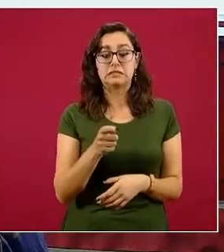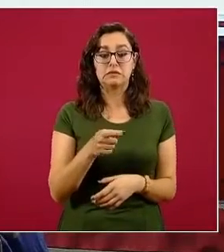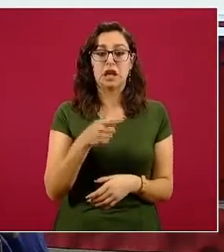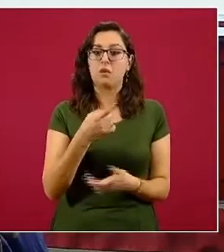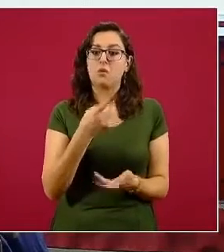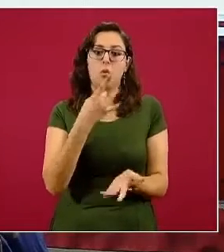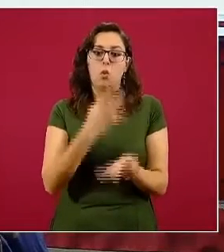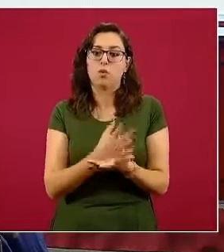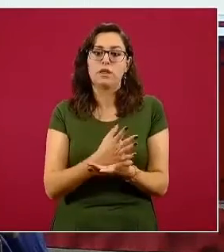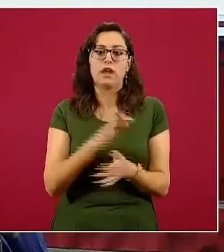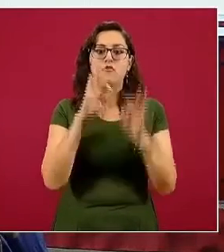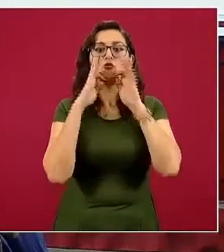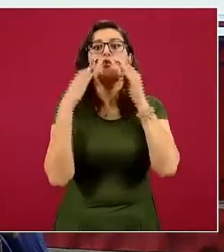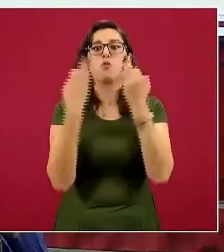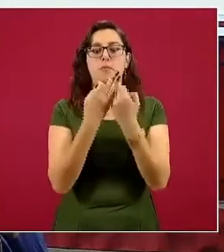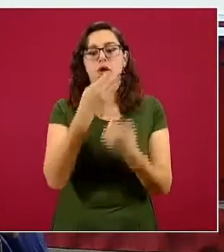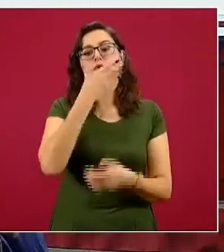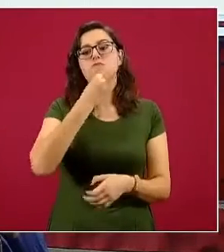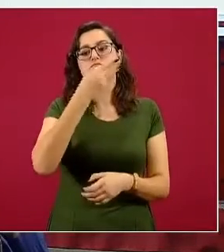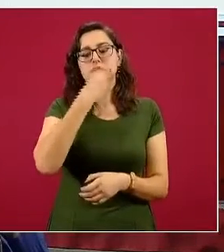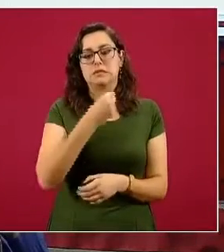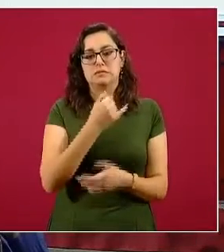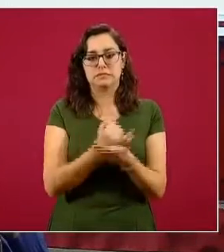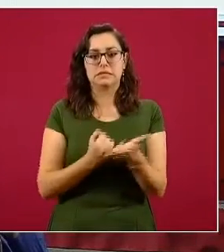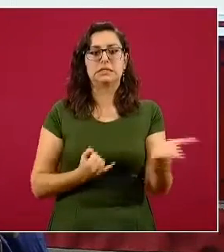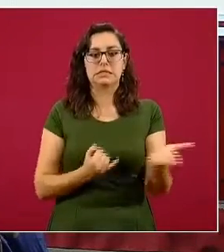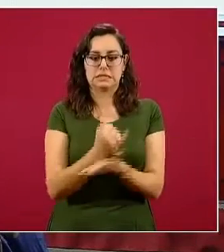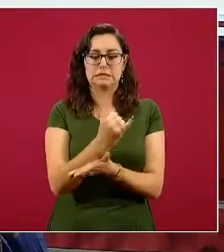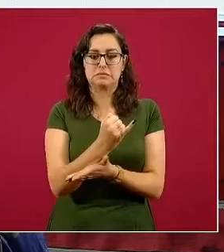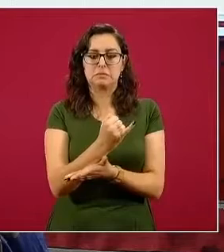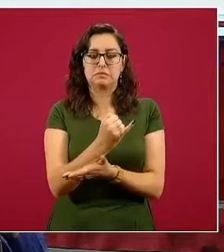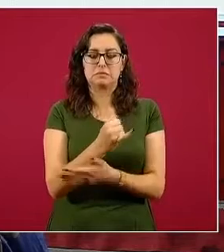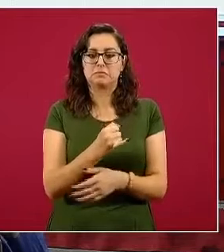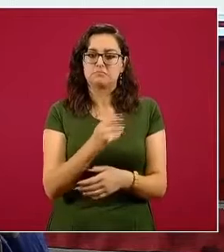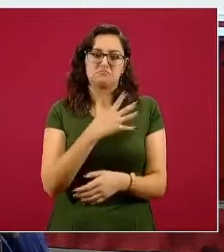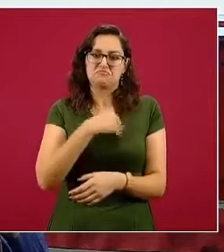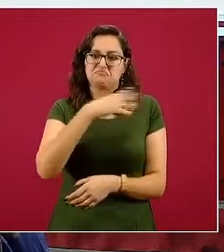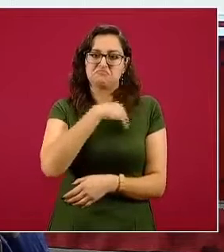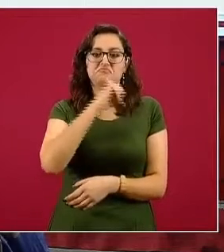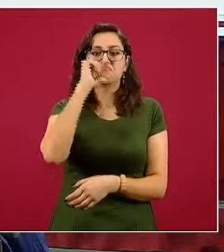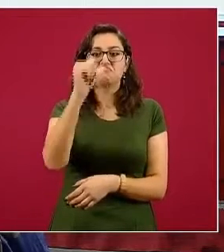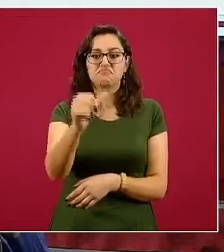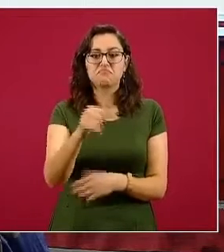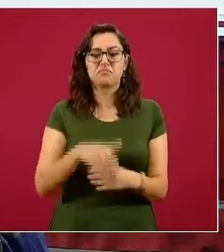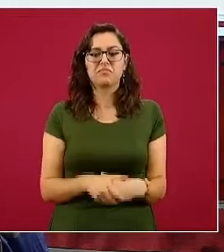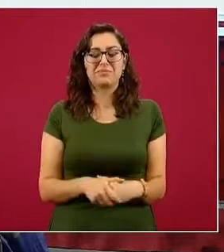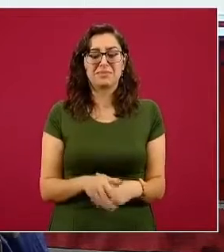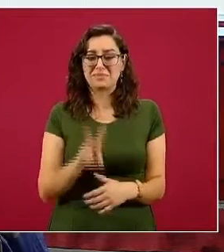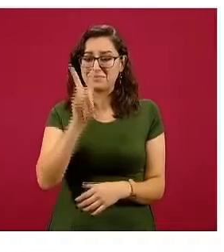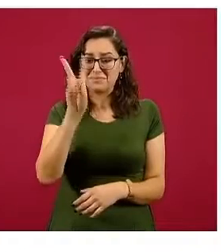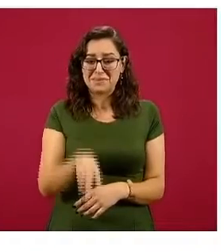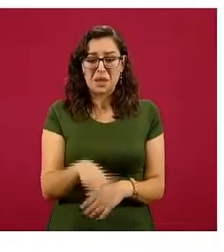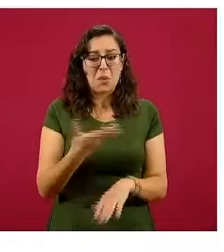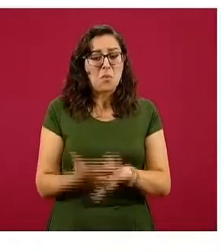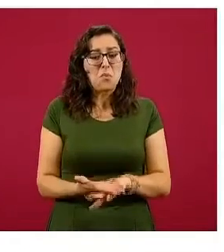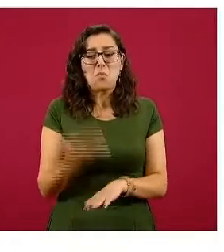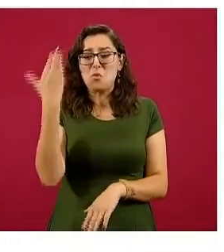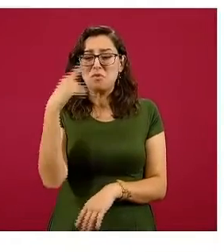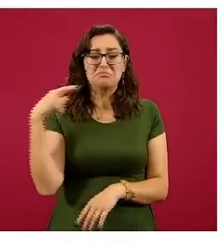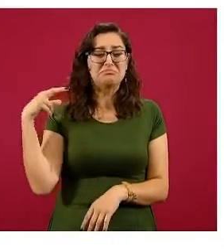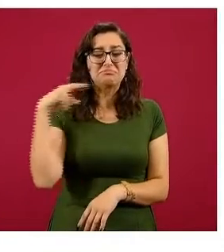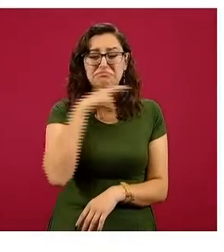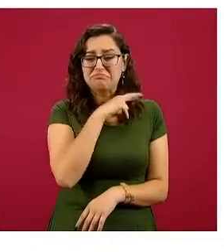varón. La vasectomía sin bisturí es un procedimiento sumamente rápido,